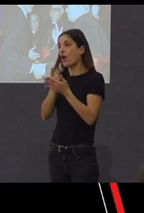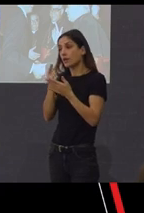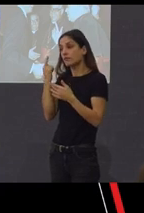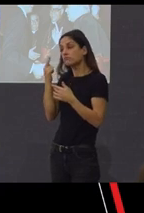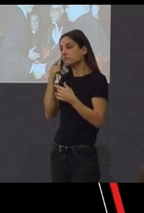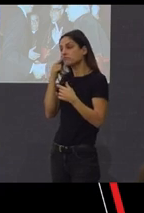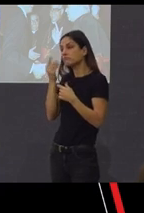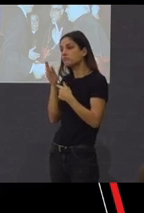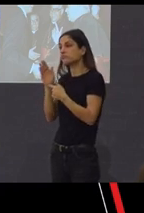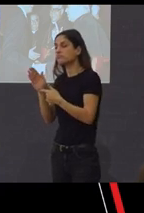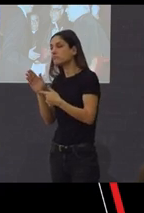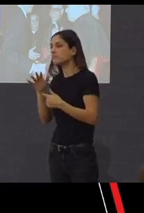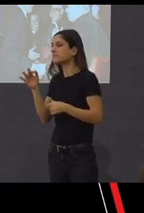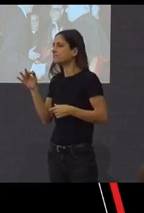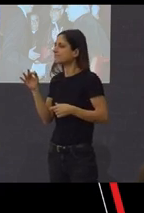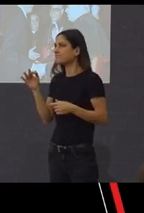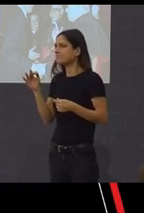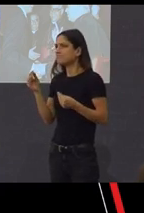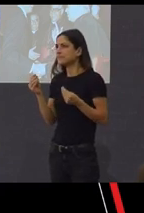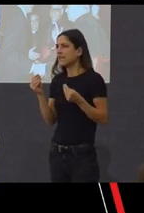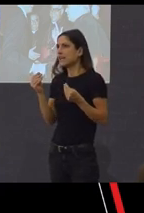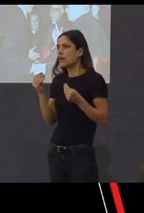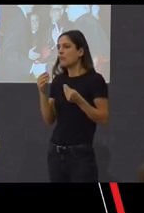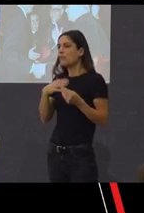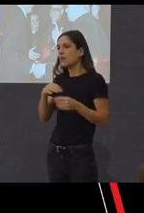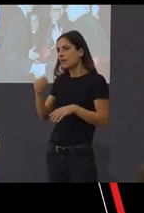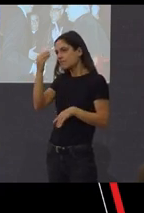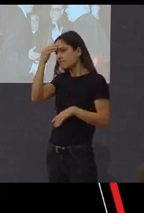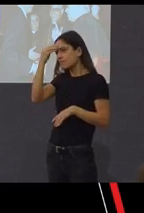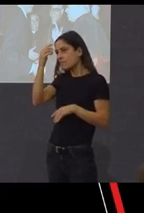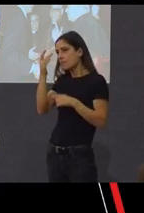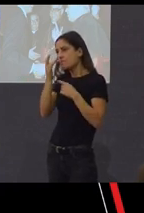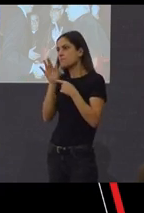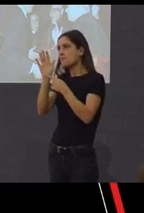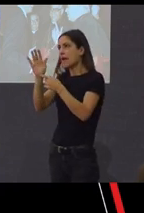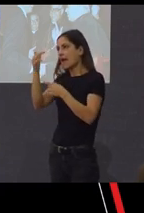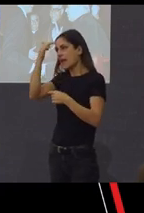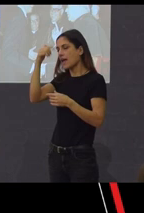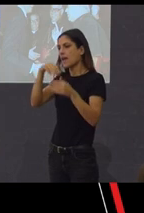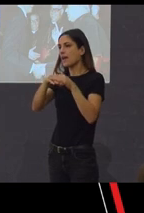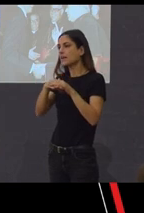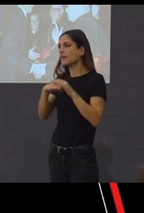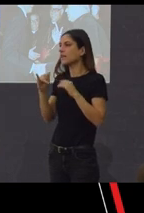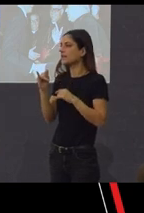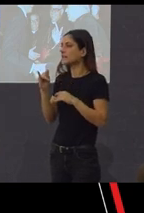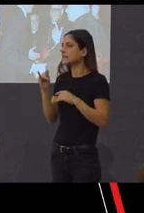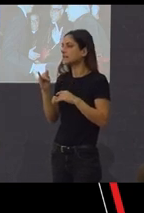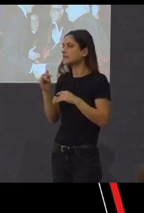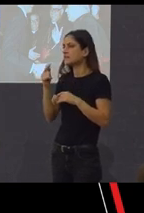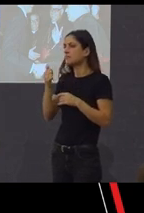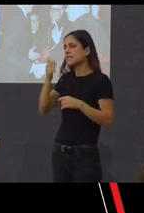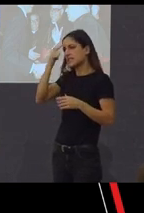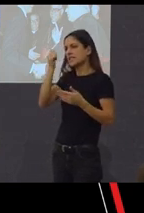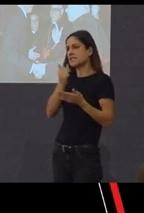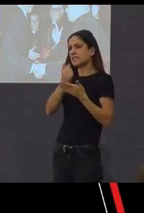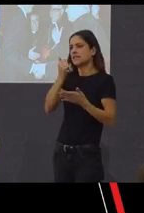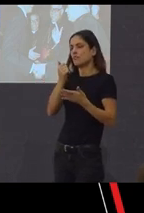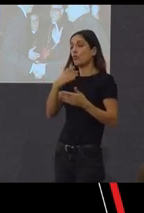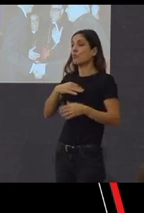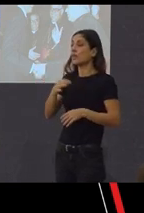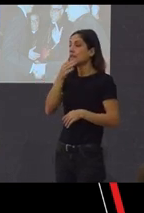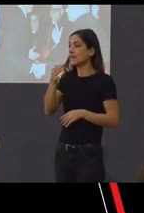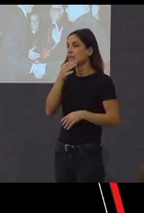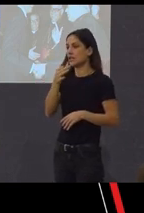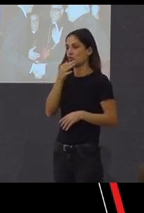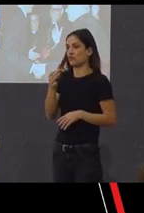seguramente a imaxe en que temos o discurso que queda como o máis simbólico na transición é o discurso dun bispo, que